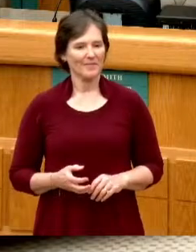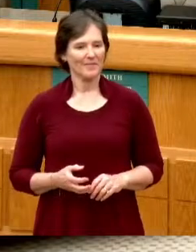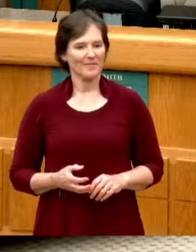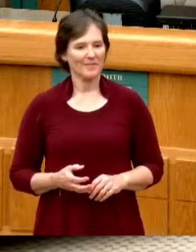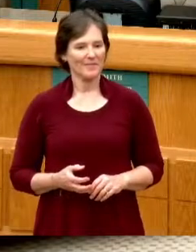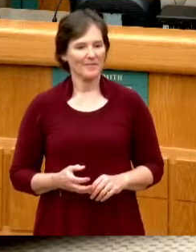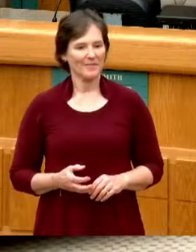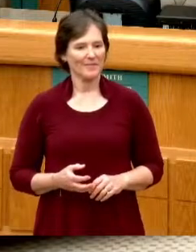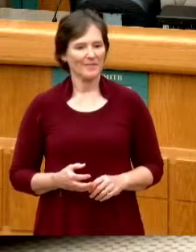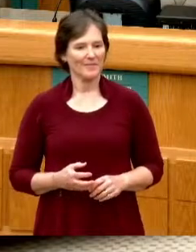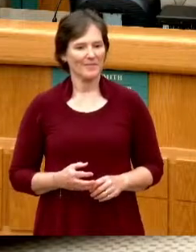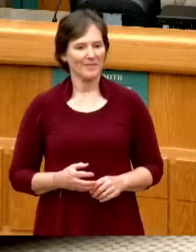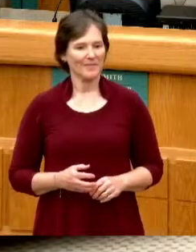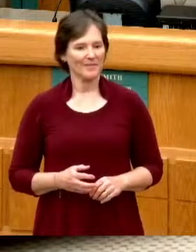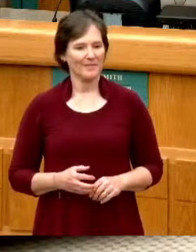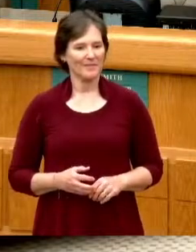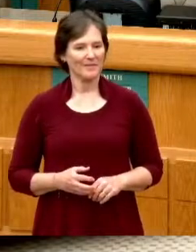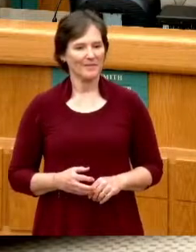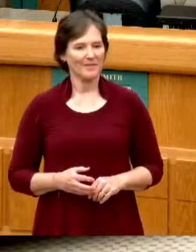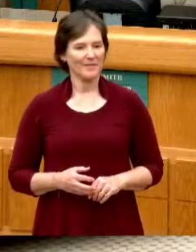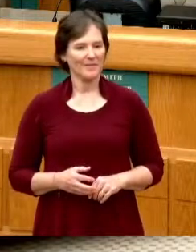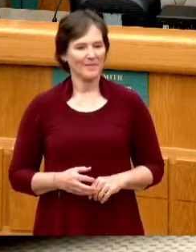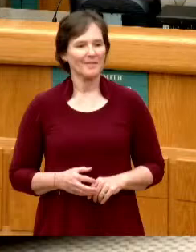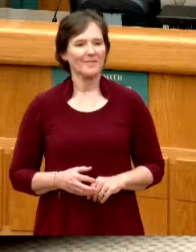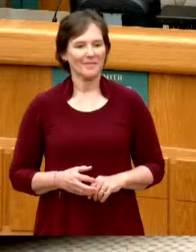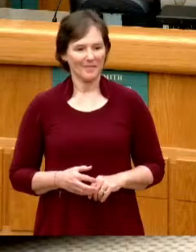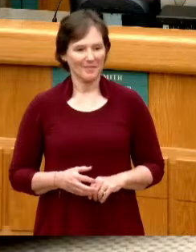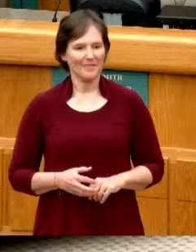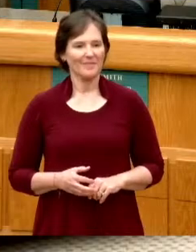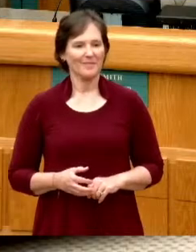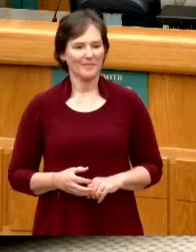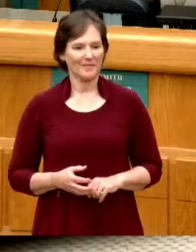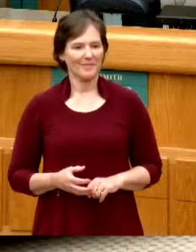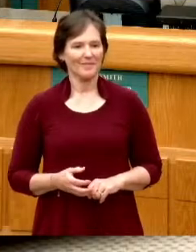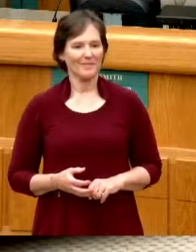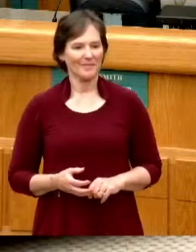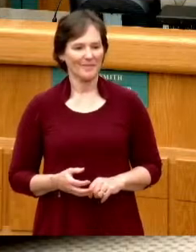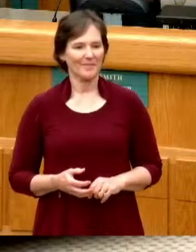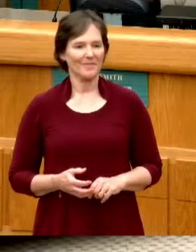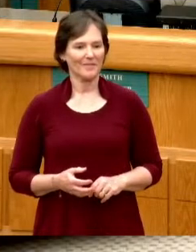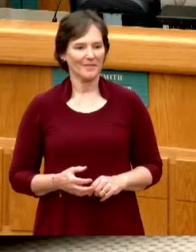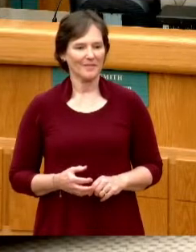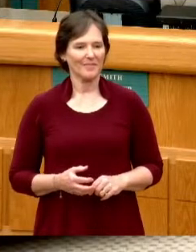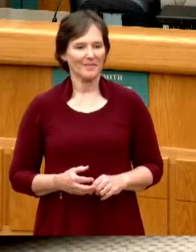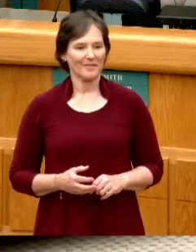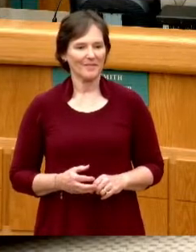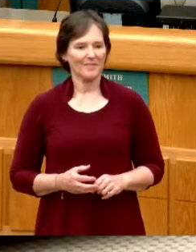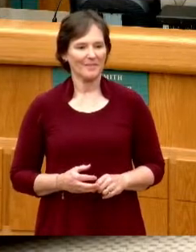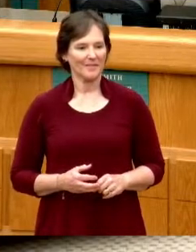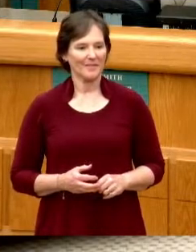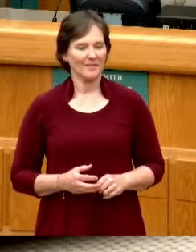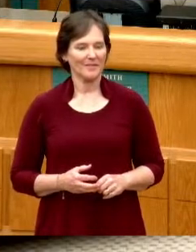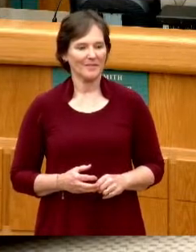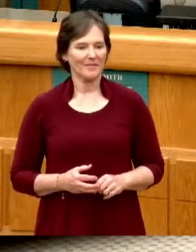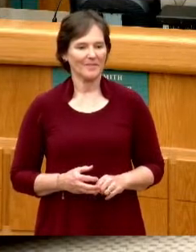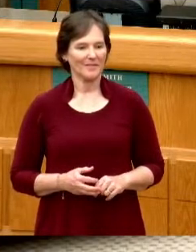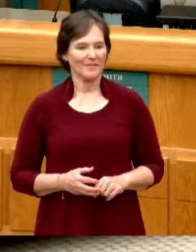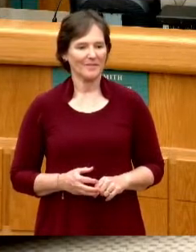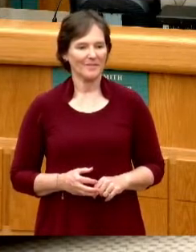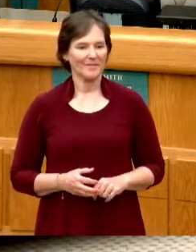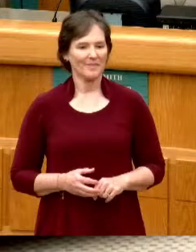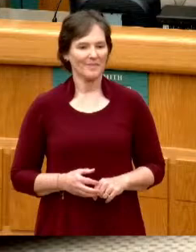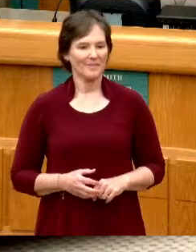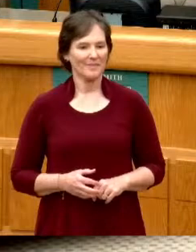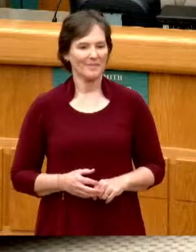seguiremos trabajando mejor. Me reuní con algunas personas que estaban esperando en fila para recibir su vacuna y puedo ver el alivio,